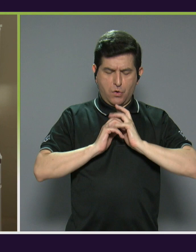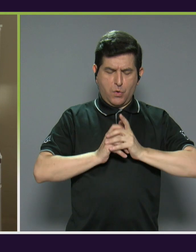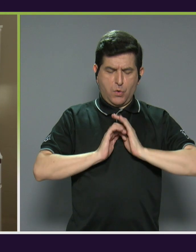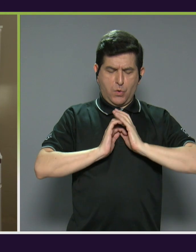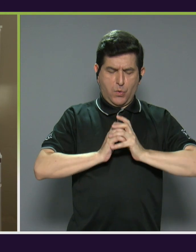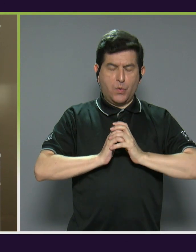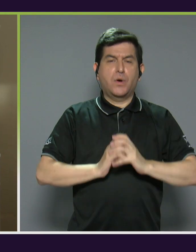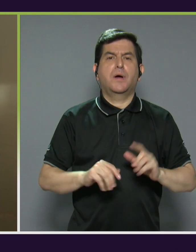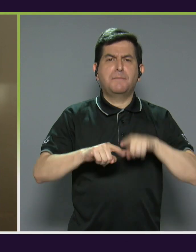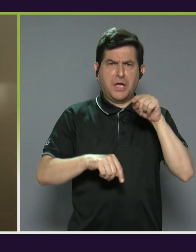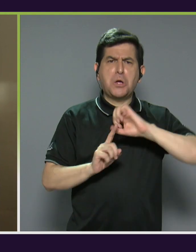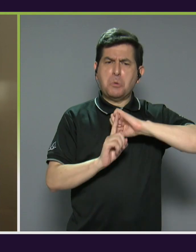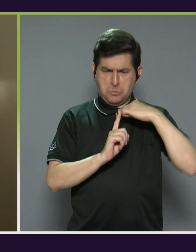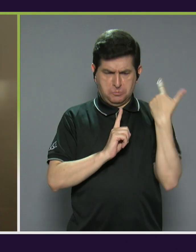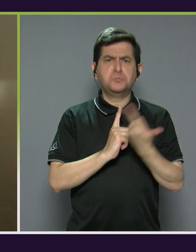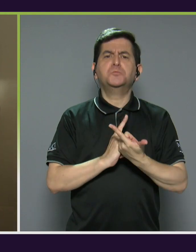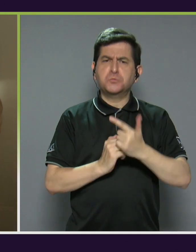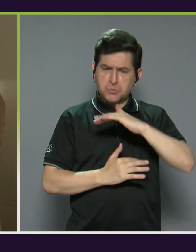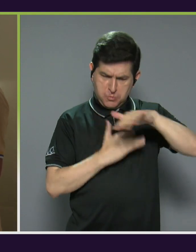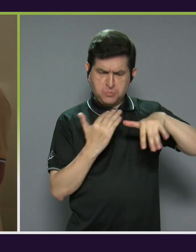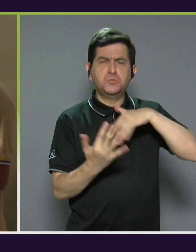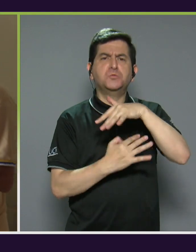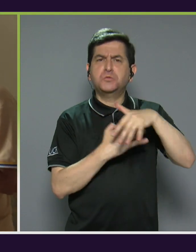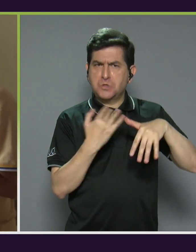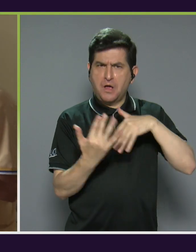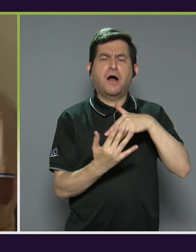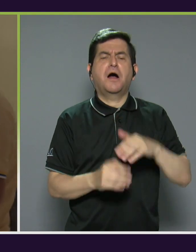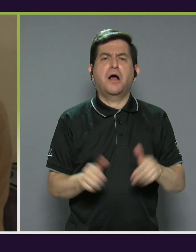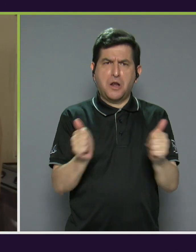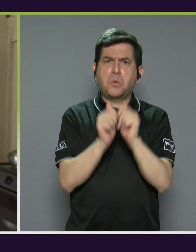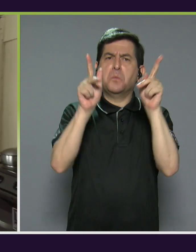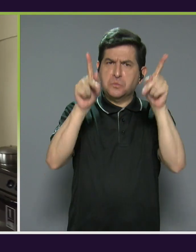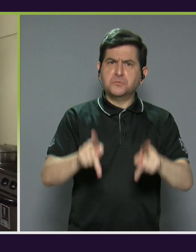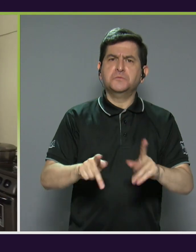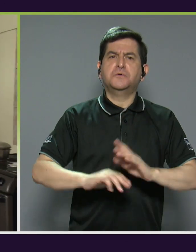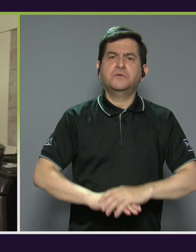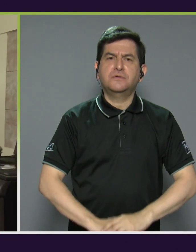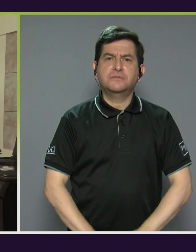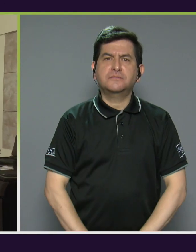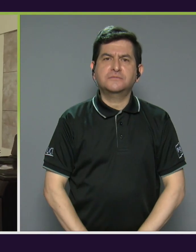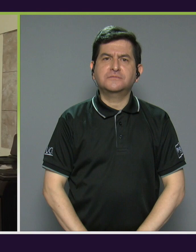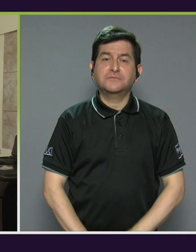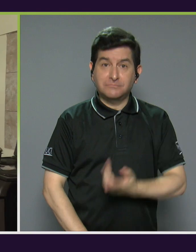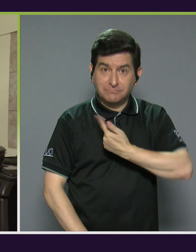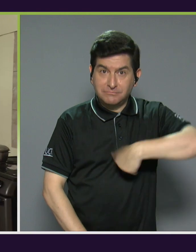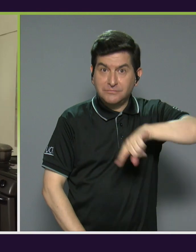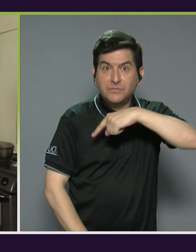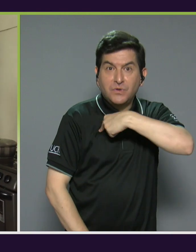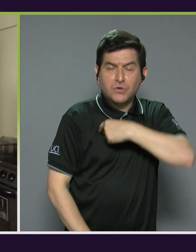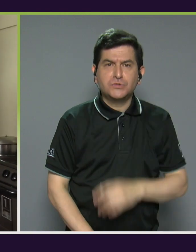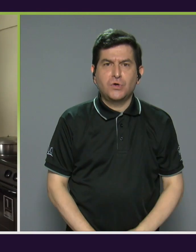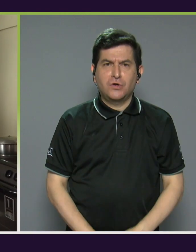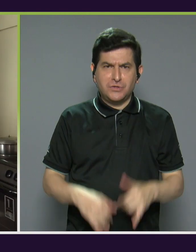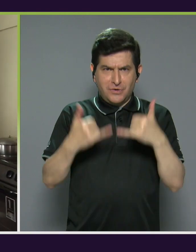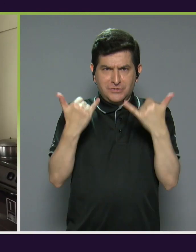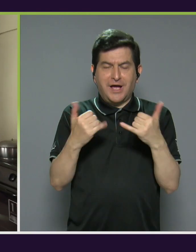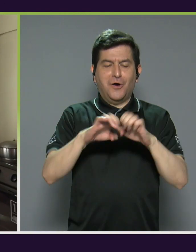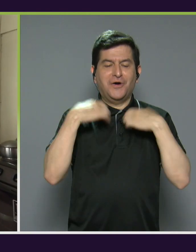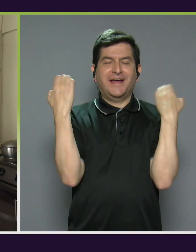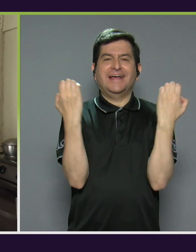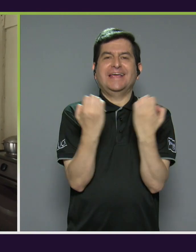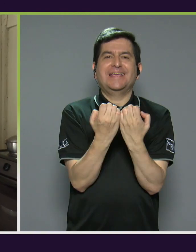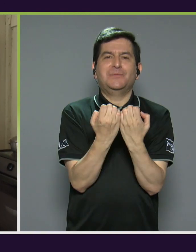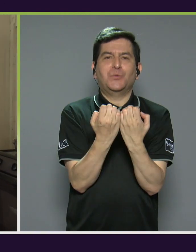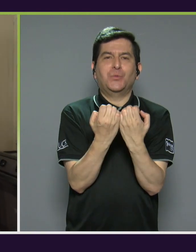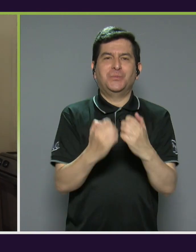diagnosticado como autista, él socializa, él interactúa con las personas y nosotros nos hemos convertido